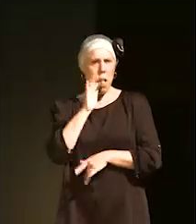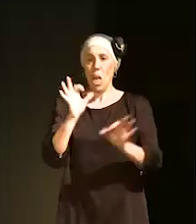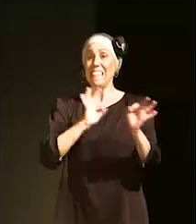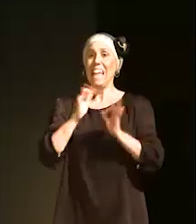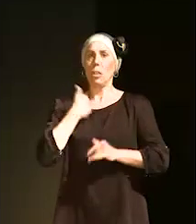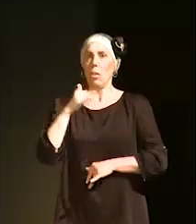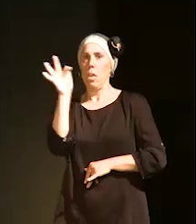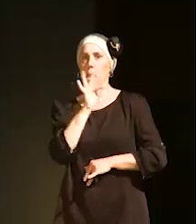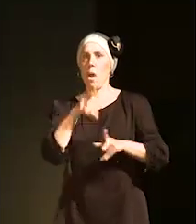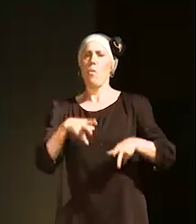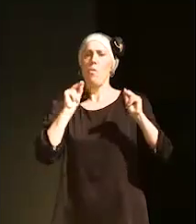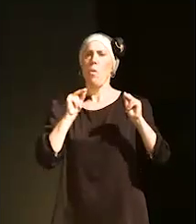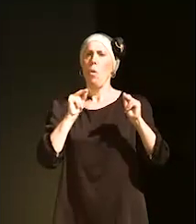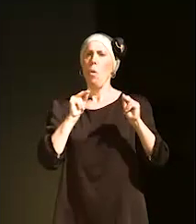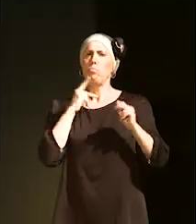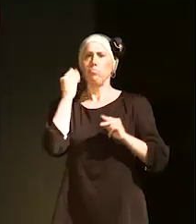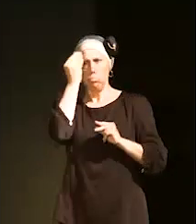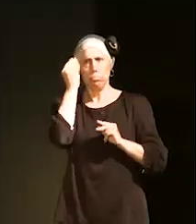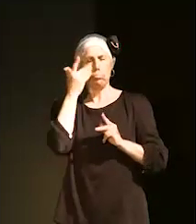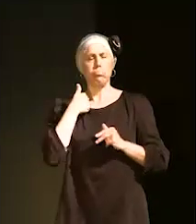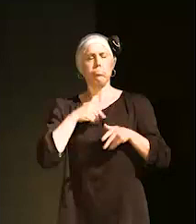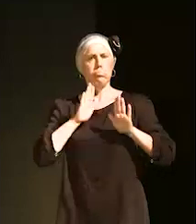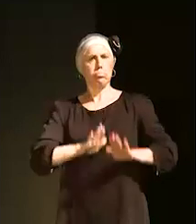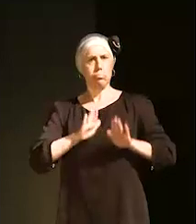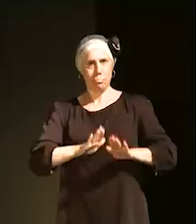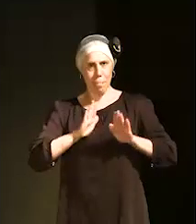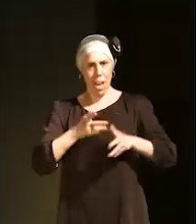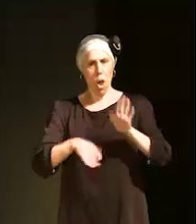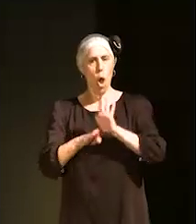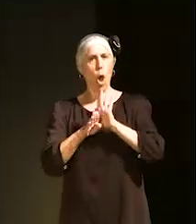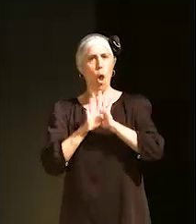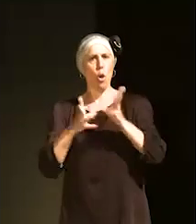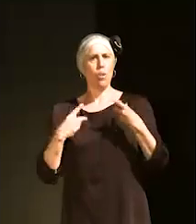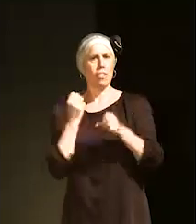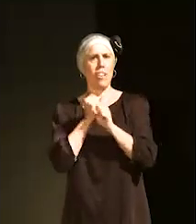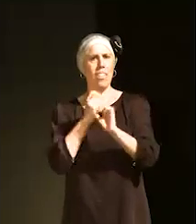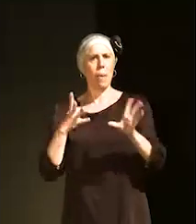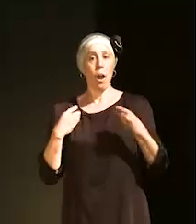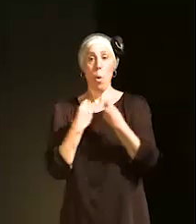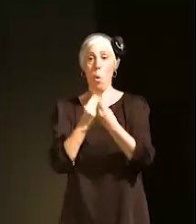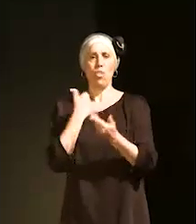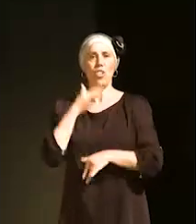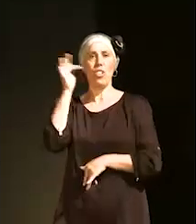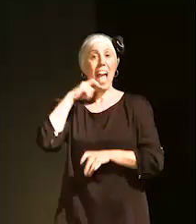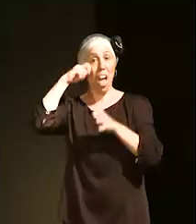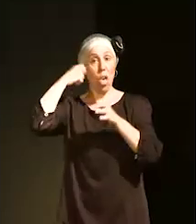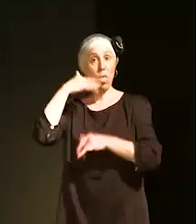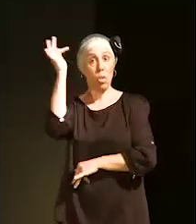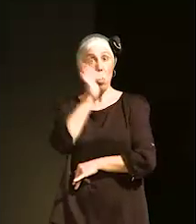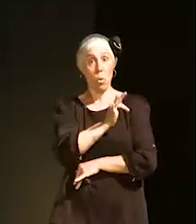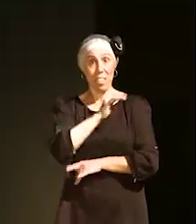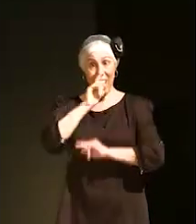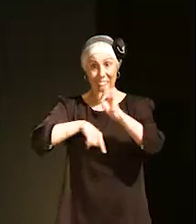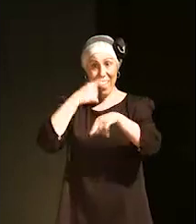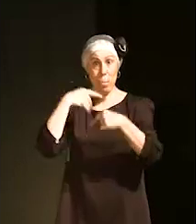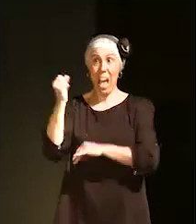decidió quedarse y seguir sembrando juntas habían grabado este documental luego consiguen el apoyo